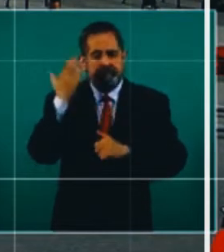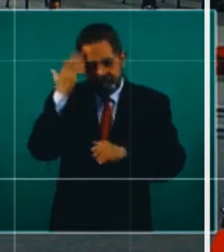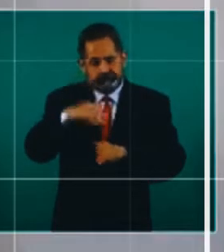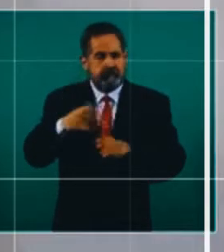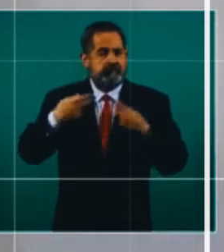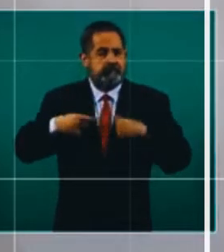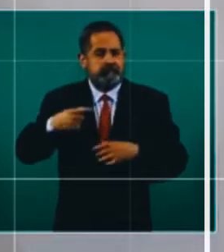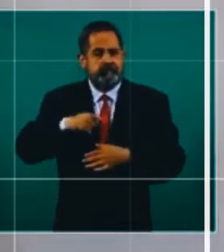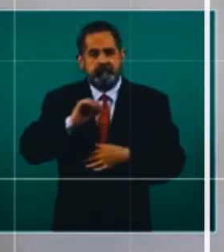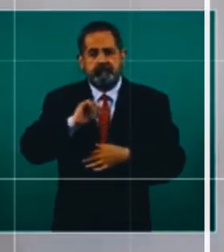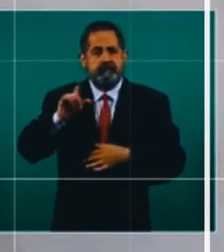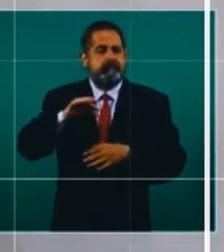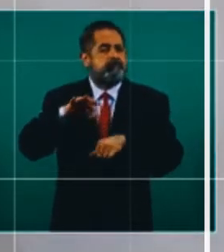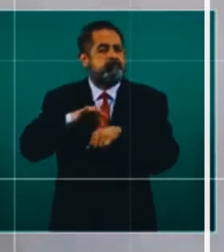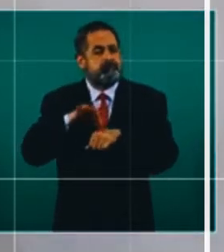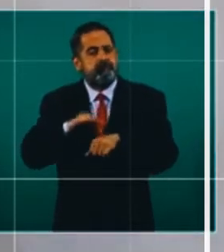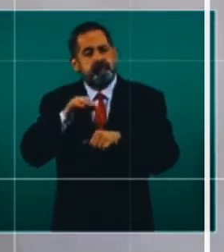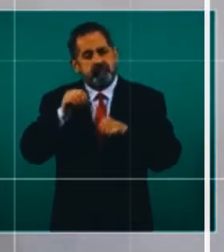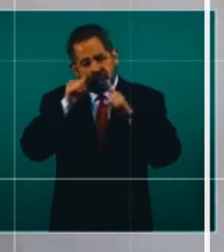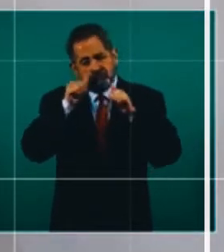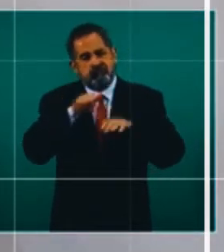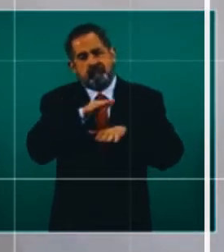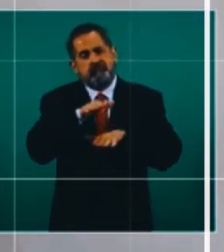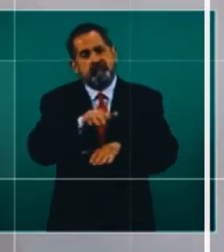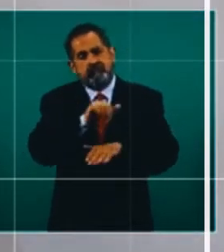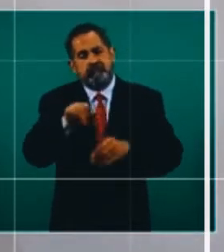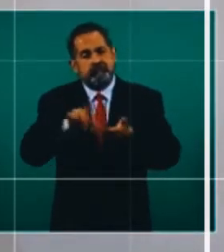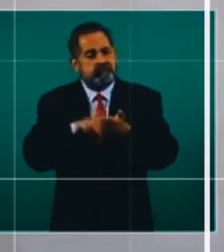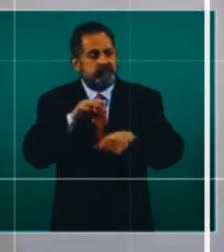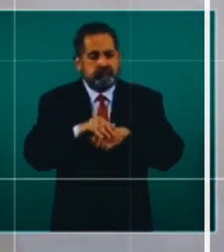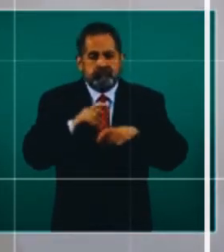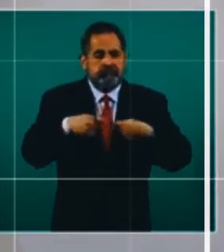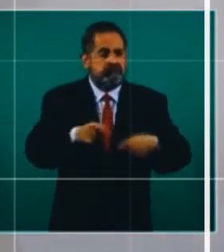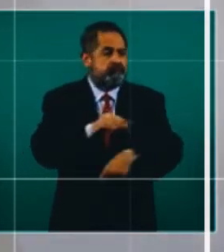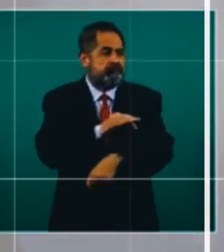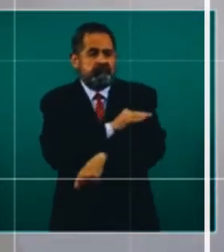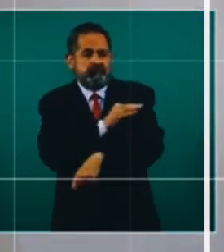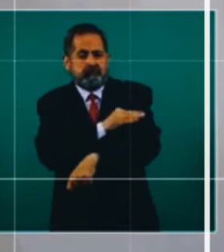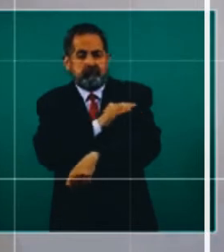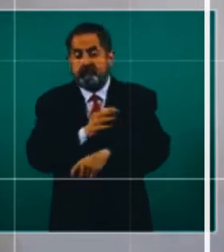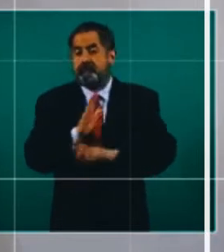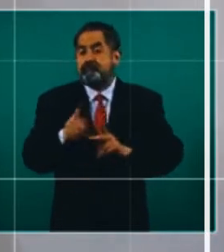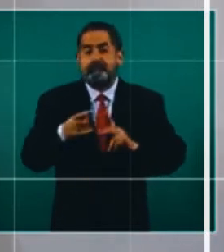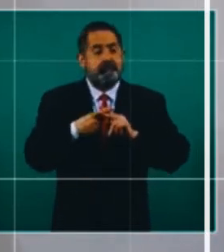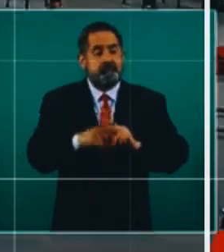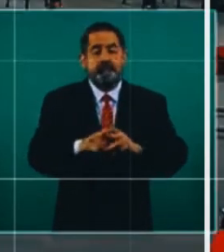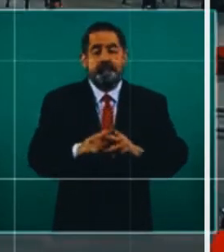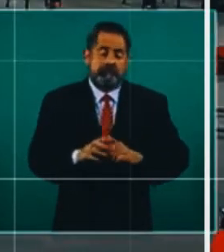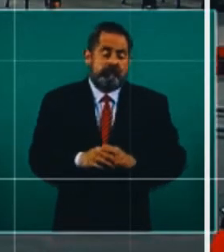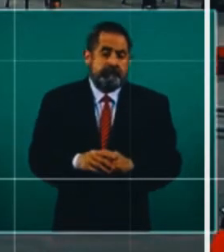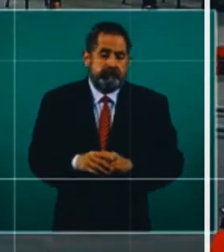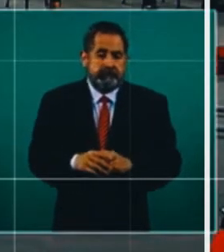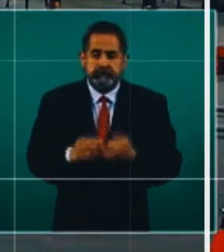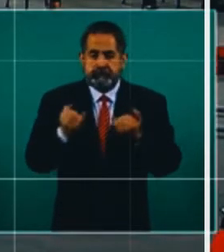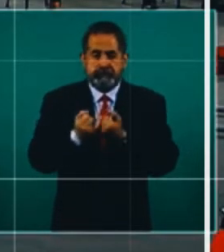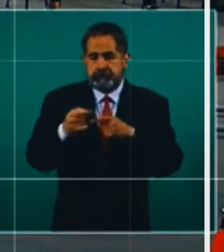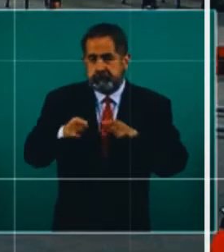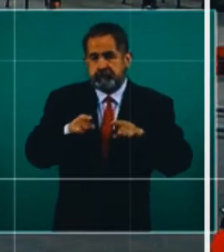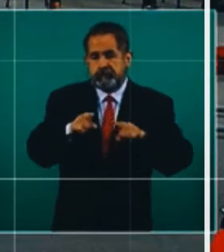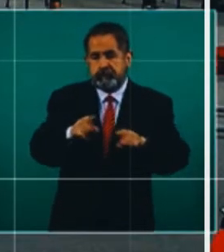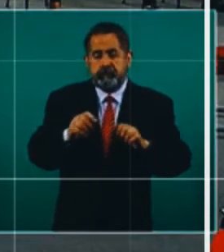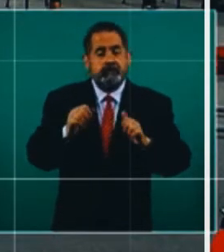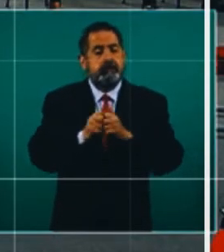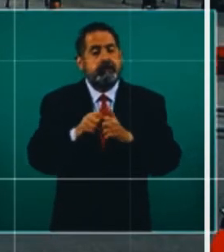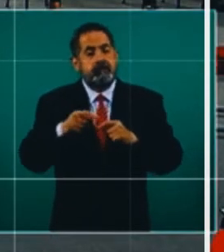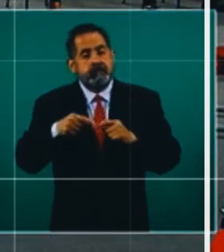personal específico de la rama médica que estará vacunando. Esto nos permitirá ir en paralelo con